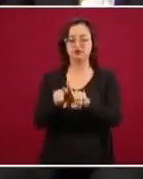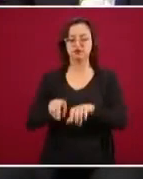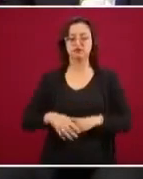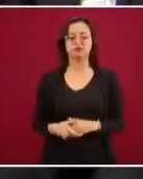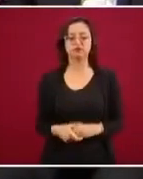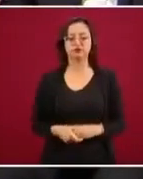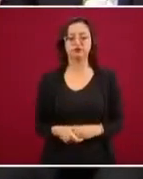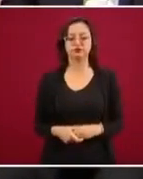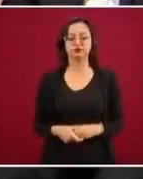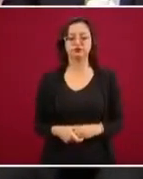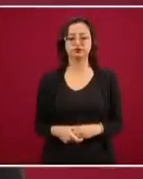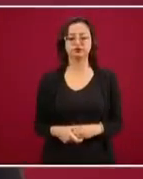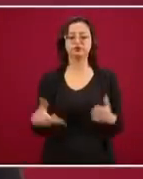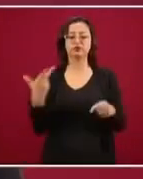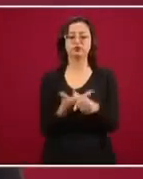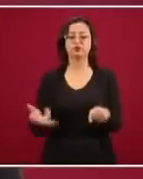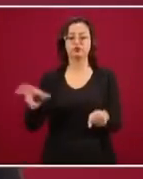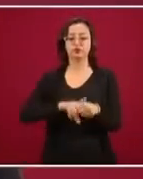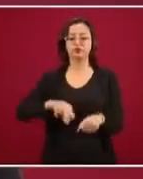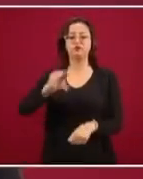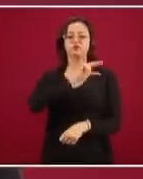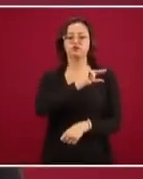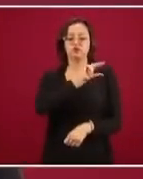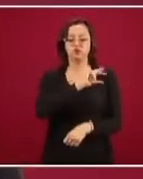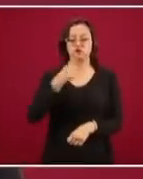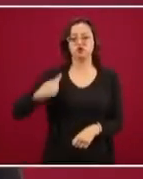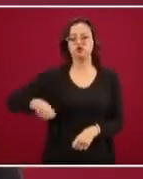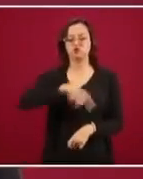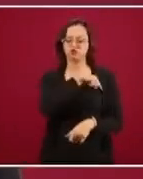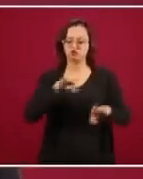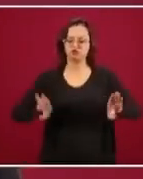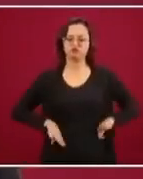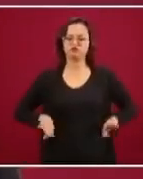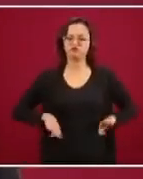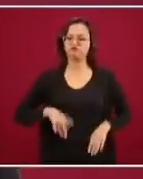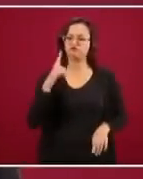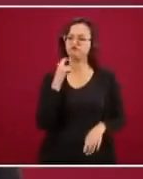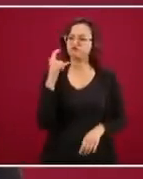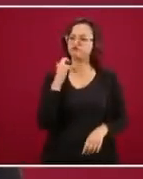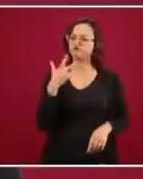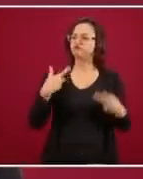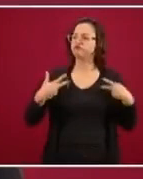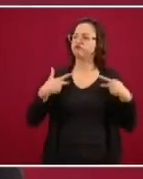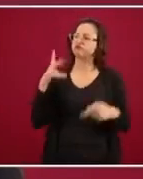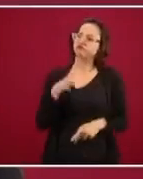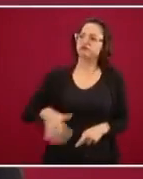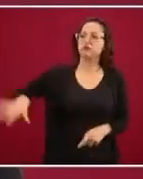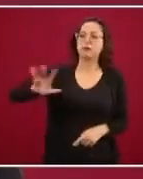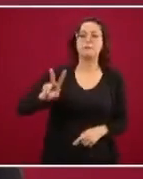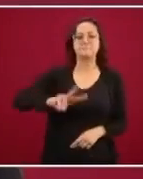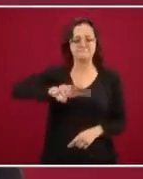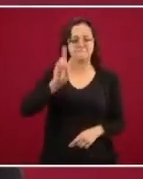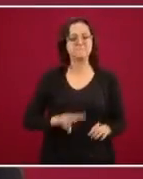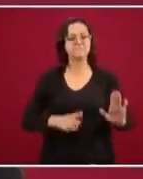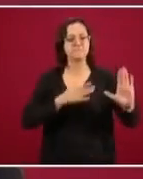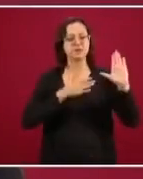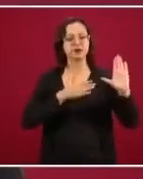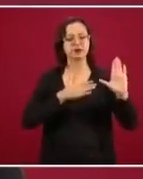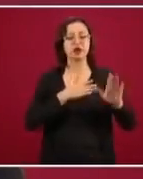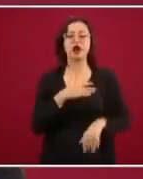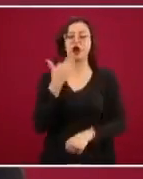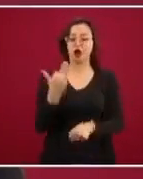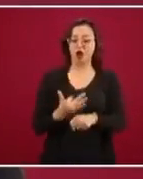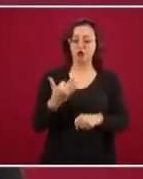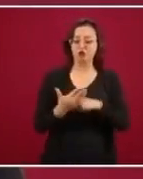en el sector privado hospitalario tenemos un verdadero y genuino compromiso social en este momento debemos